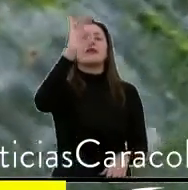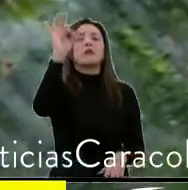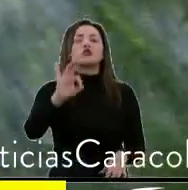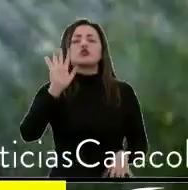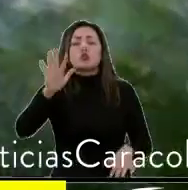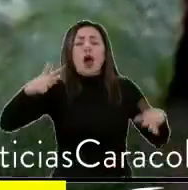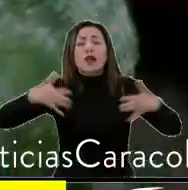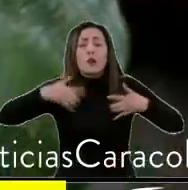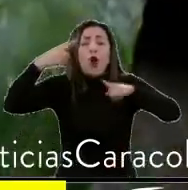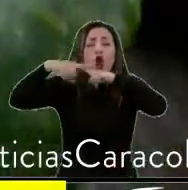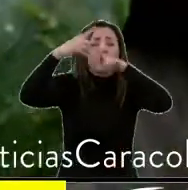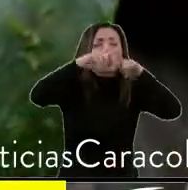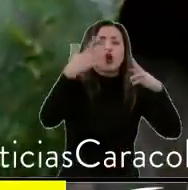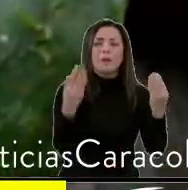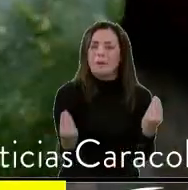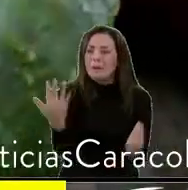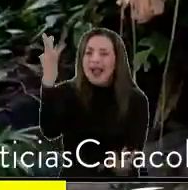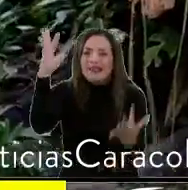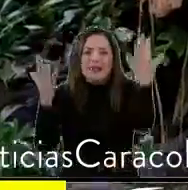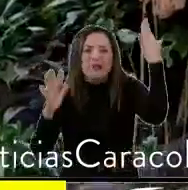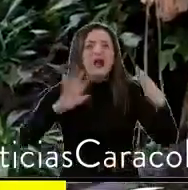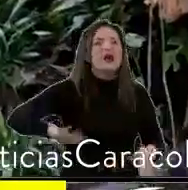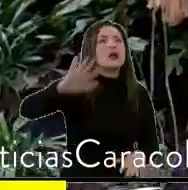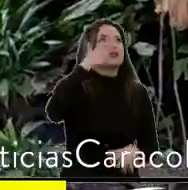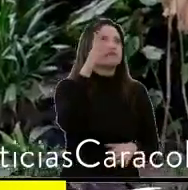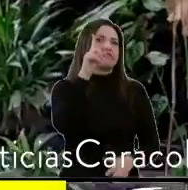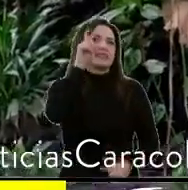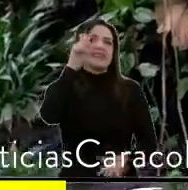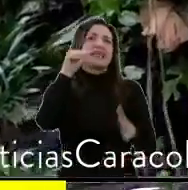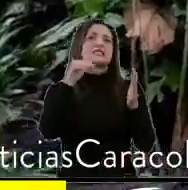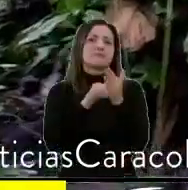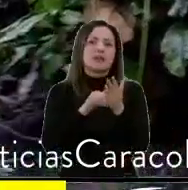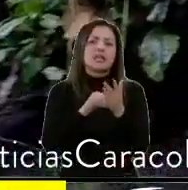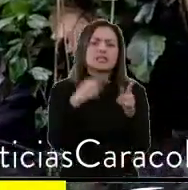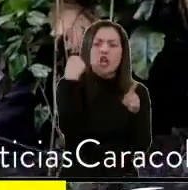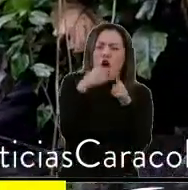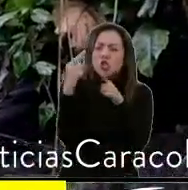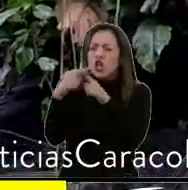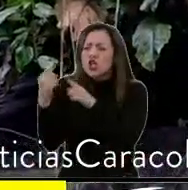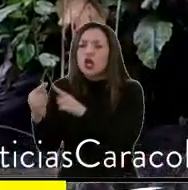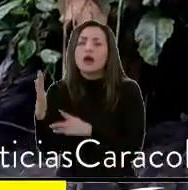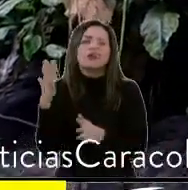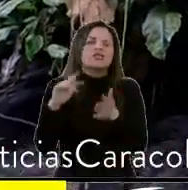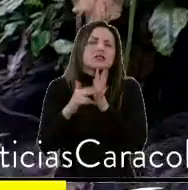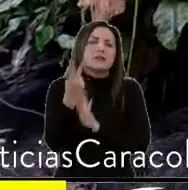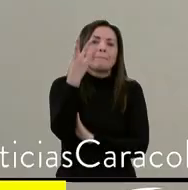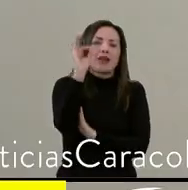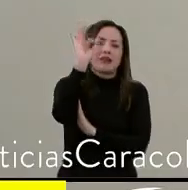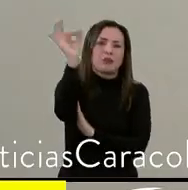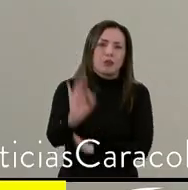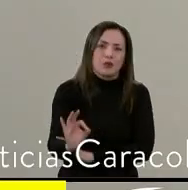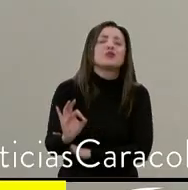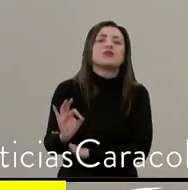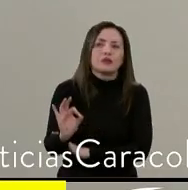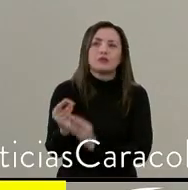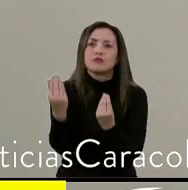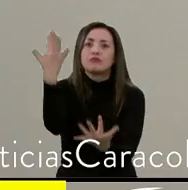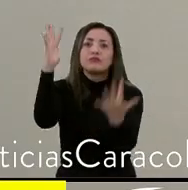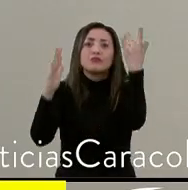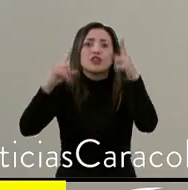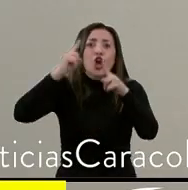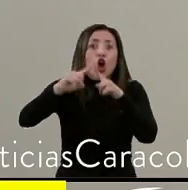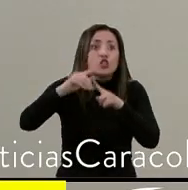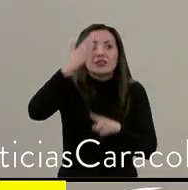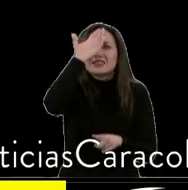Colombia de plantas. Eso es aproximadamente unas 6.000 especies. Un 20% de las especies conocidas de plantas en